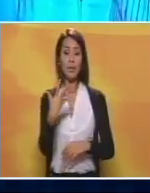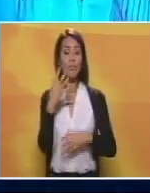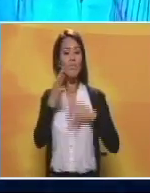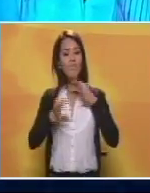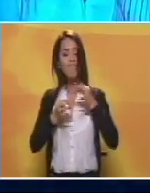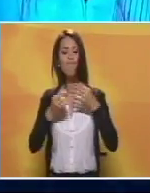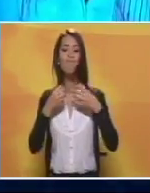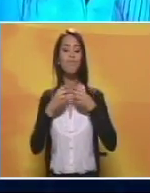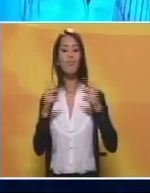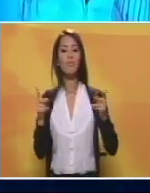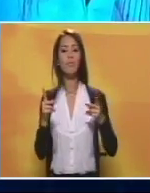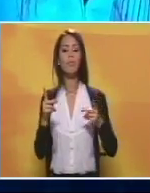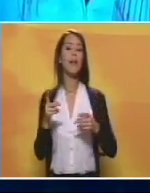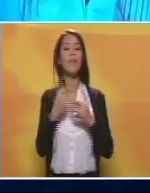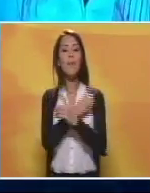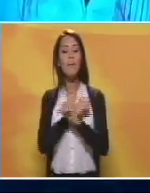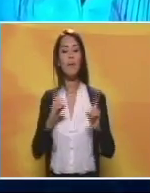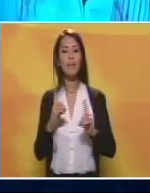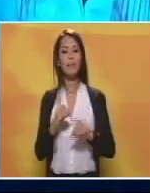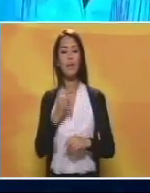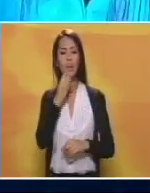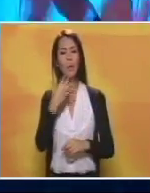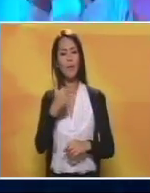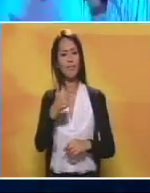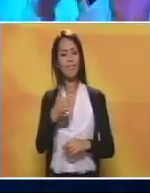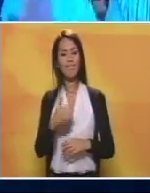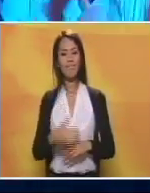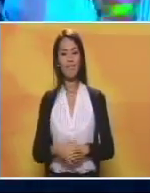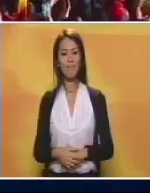mensaje democrático. Bien hecho, Costa Rica.